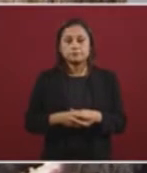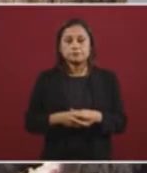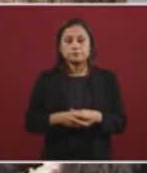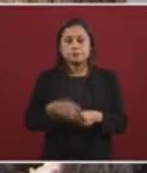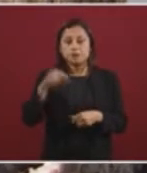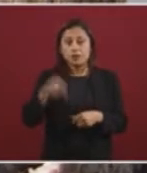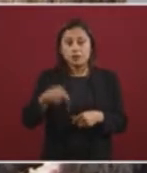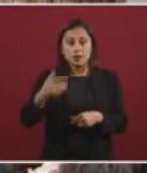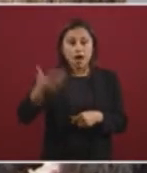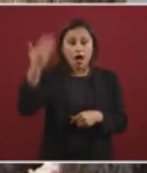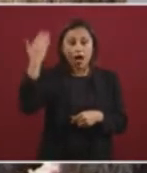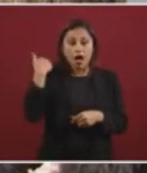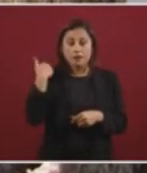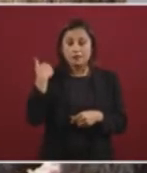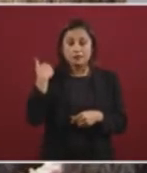pluralidad,